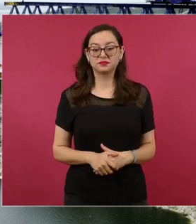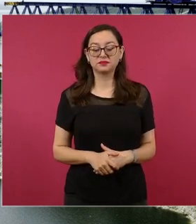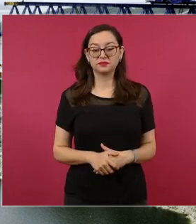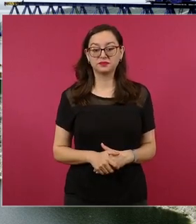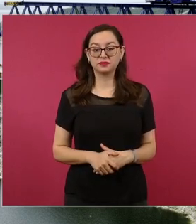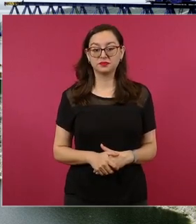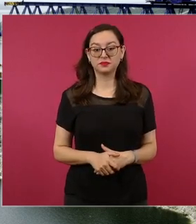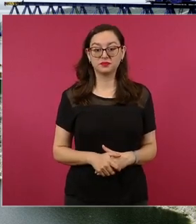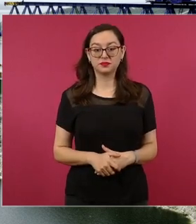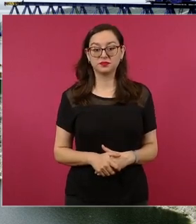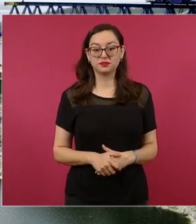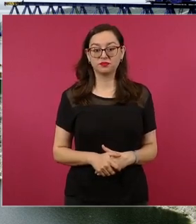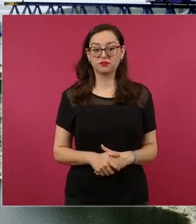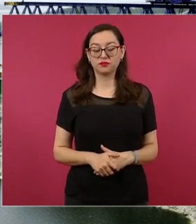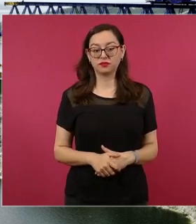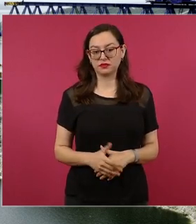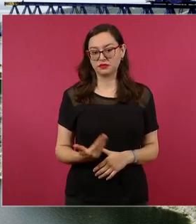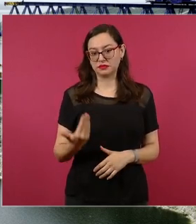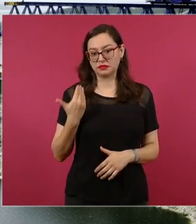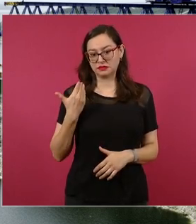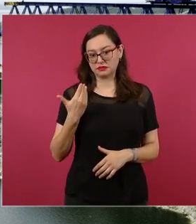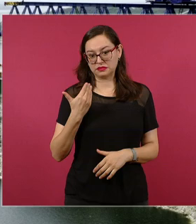señor, pues se quedaron los hijos.